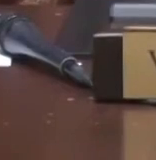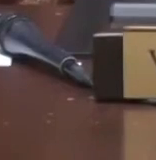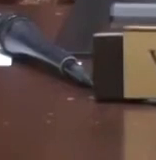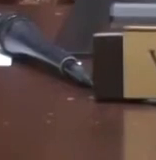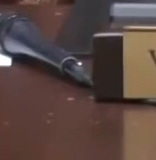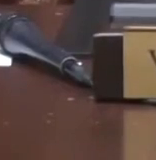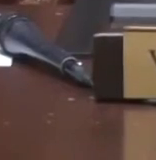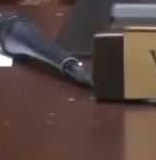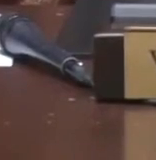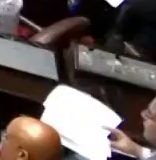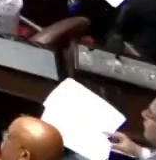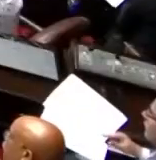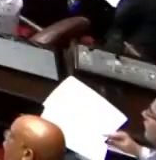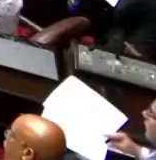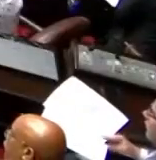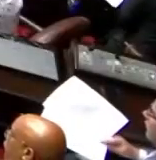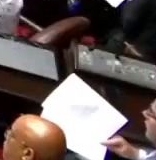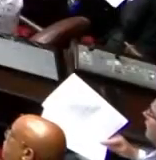Muchas gracias, presidente,